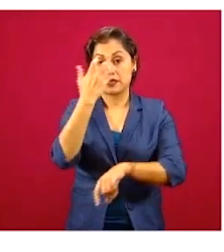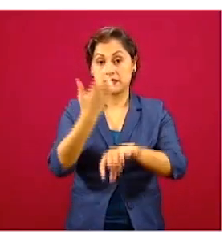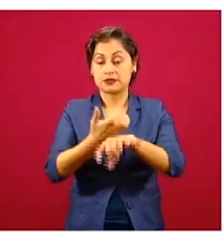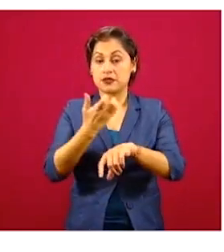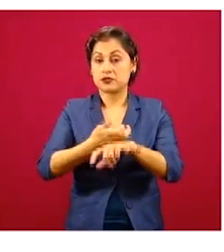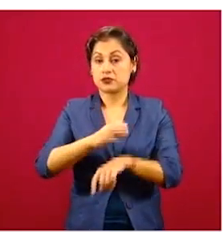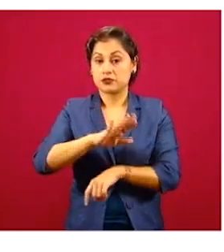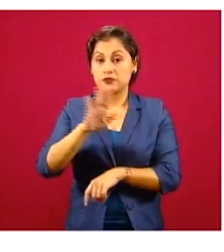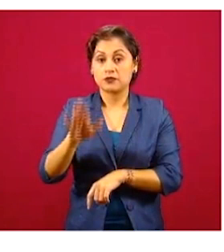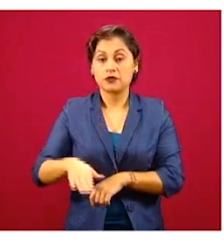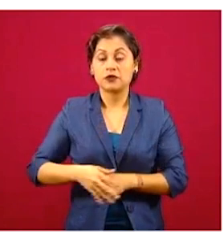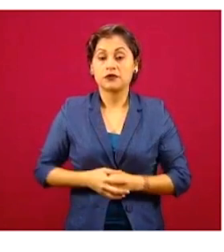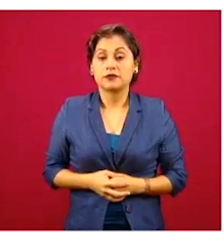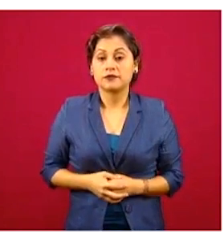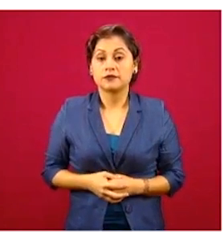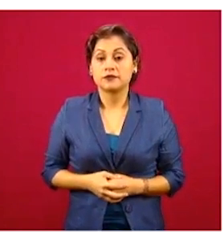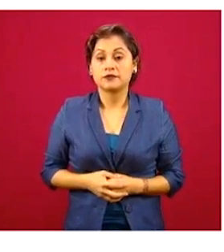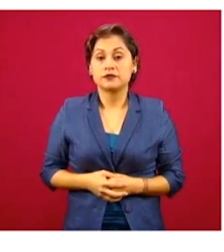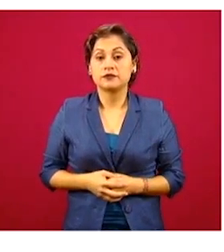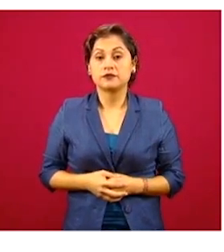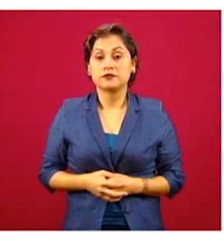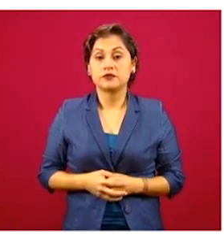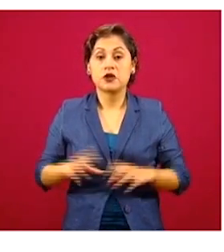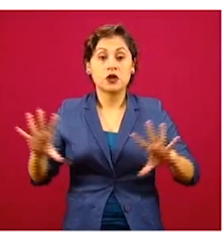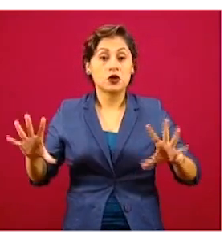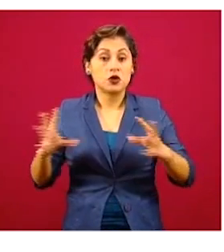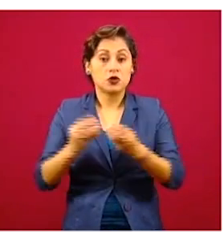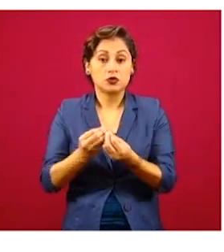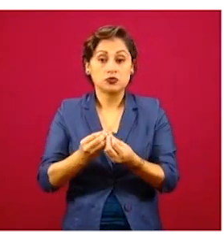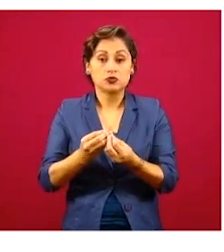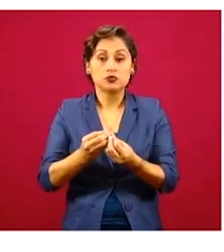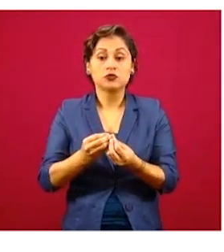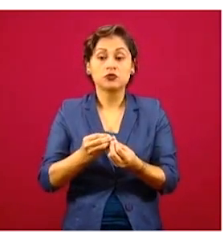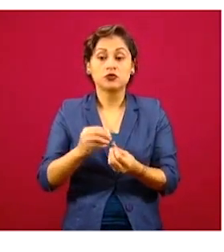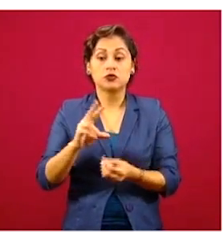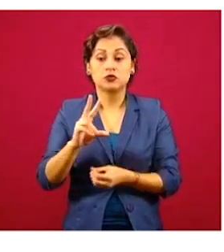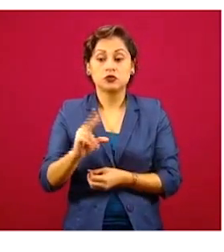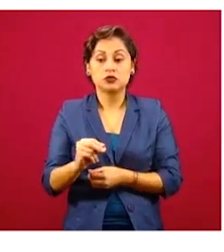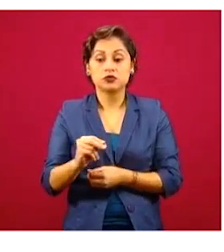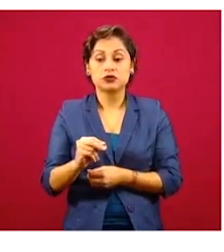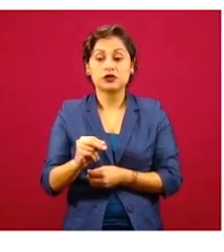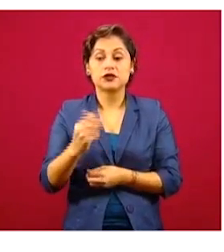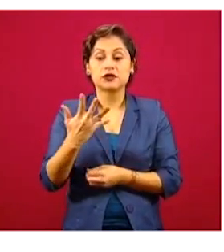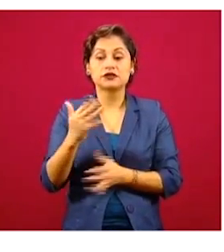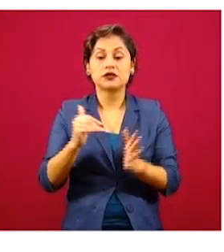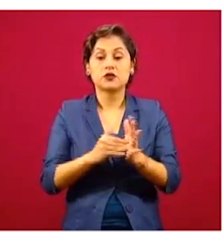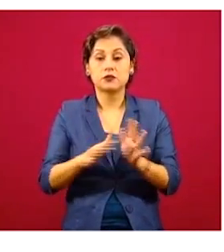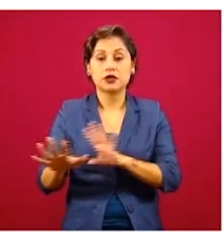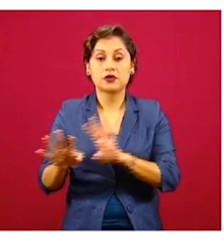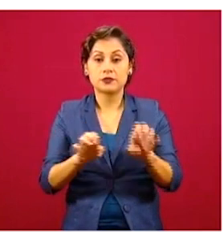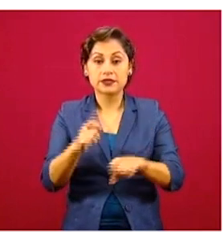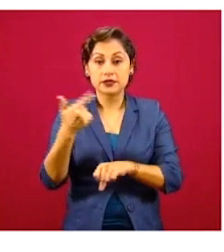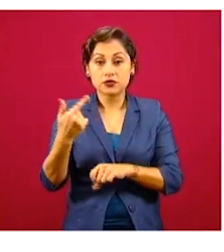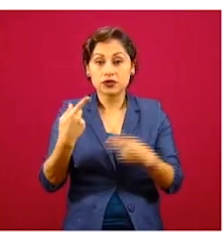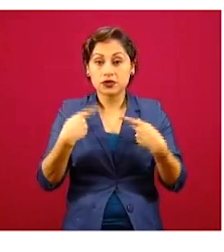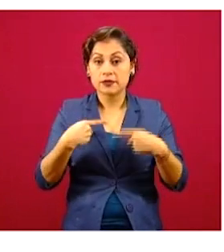los Estados Unidos, de un total de 85.907 fallecimientos reportados en los Estados Unidos,